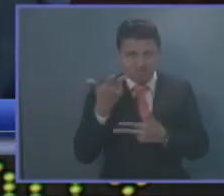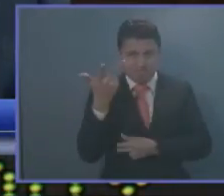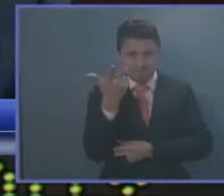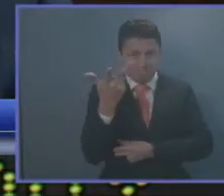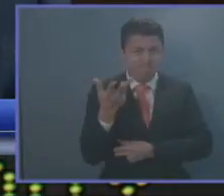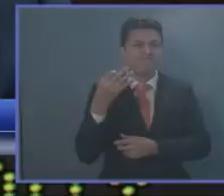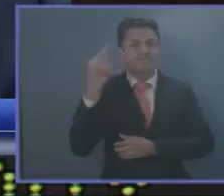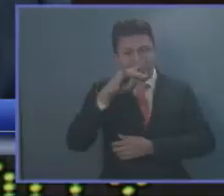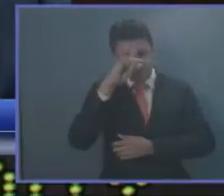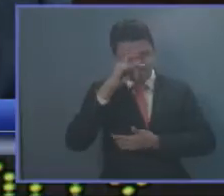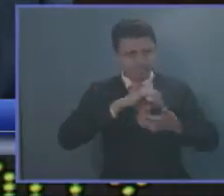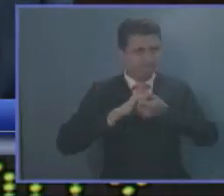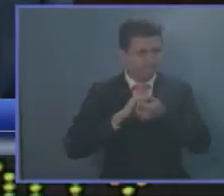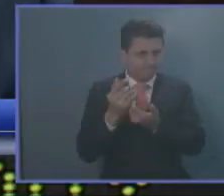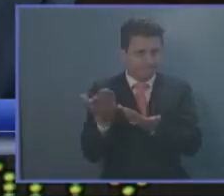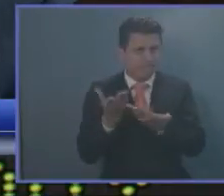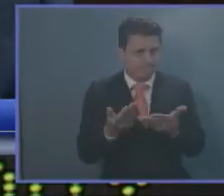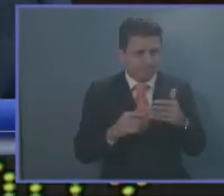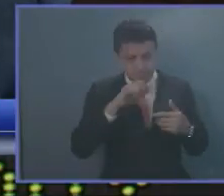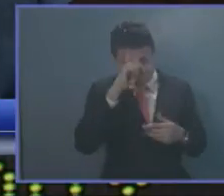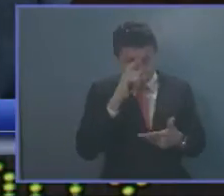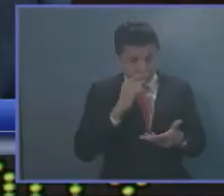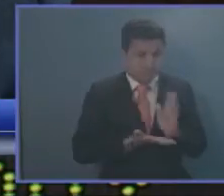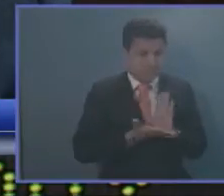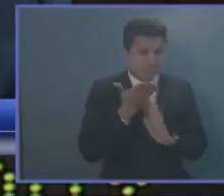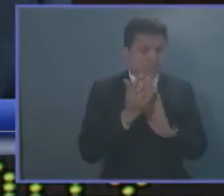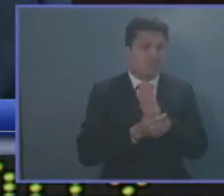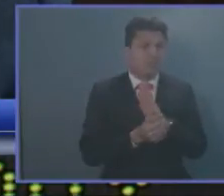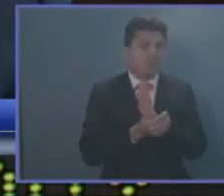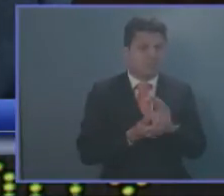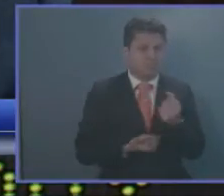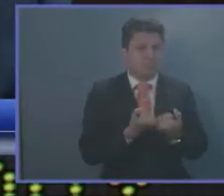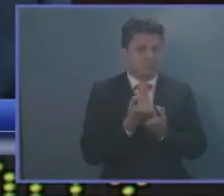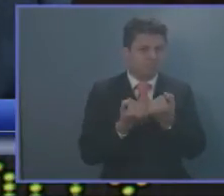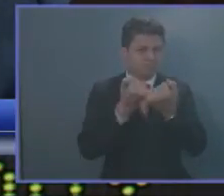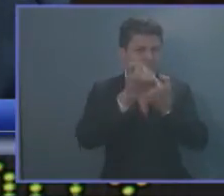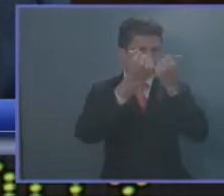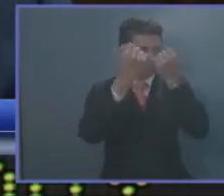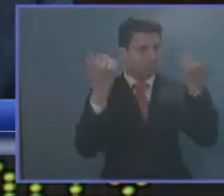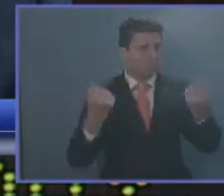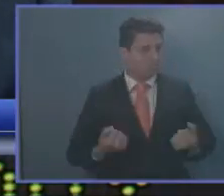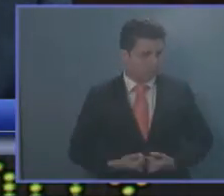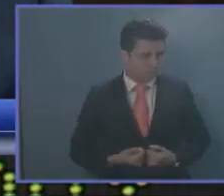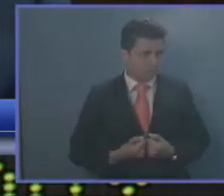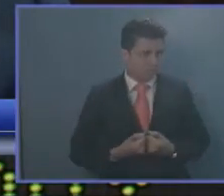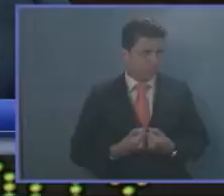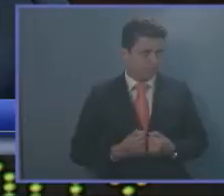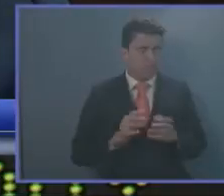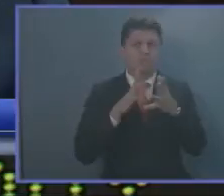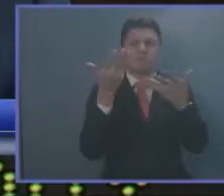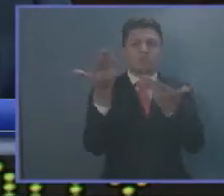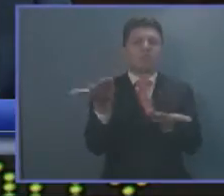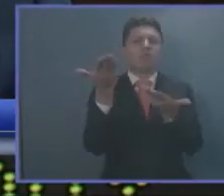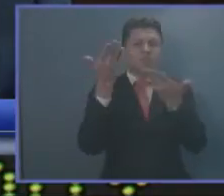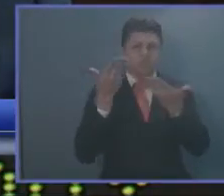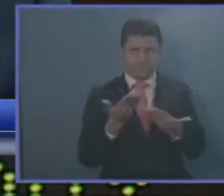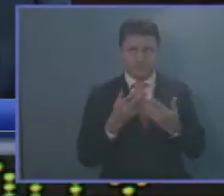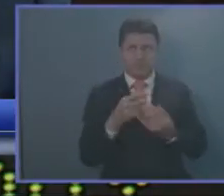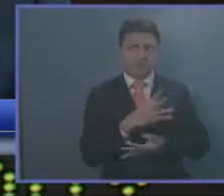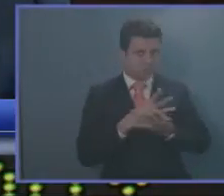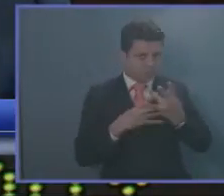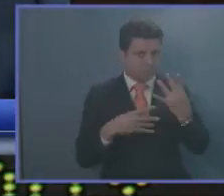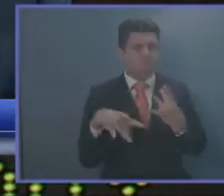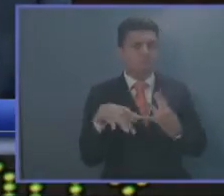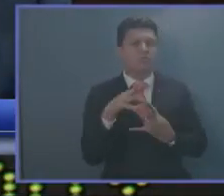acciones que ayuden al desarrollo y a la sostenibilidad del parque cafetalero, por su gran contribución al medio